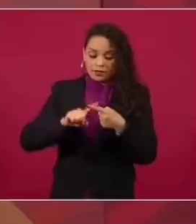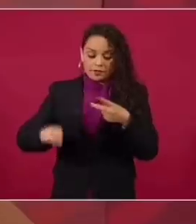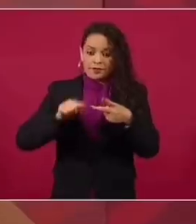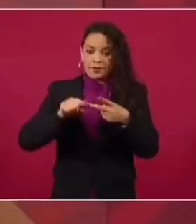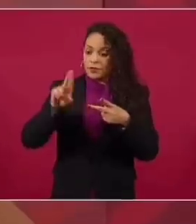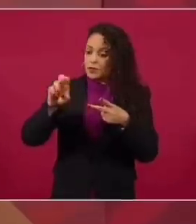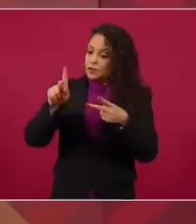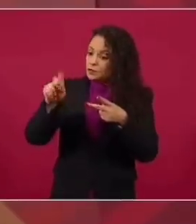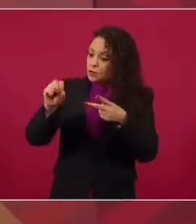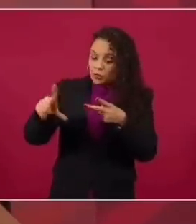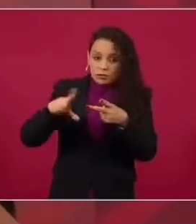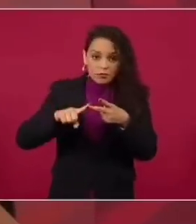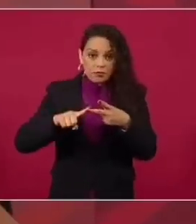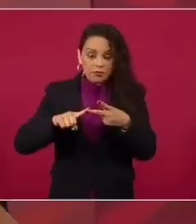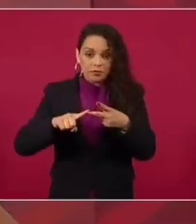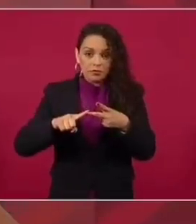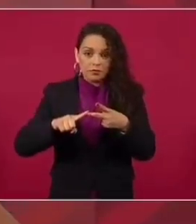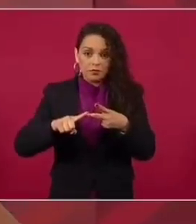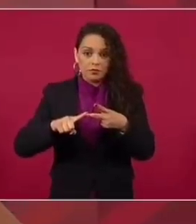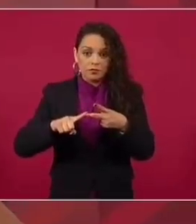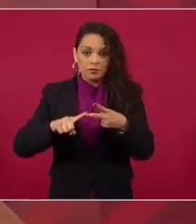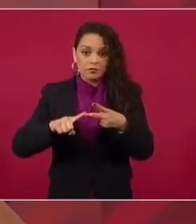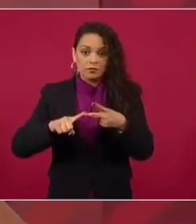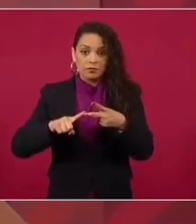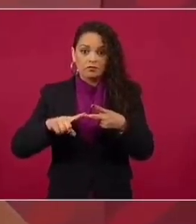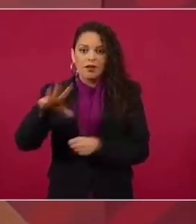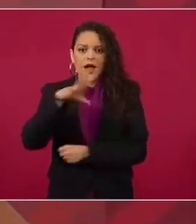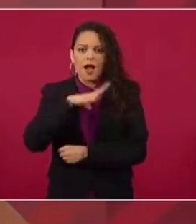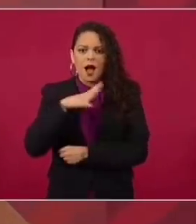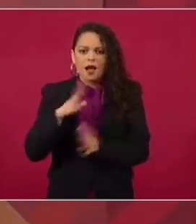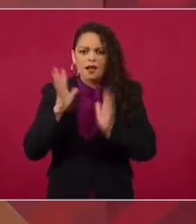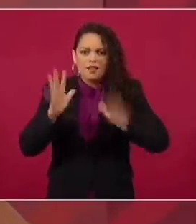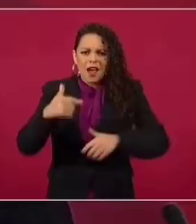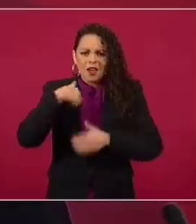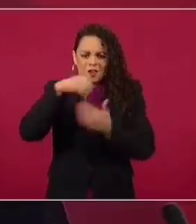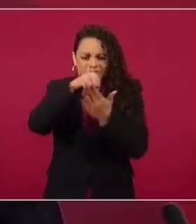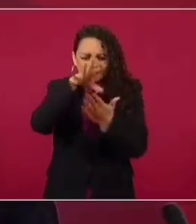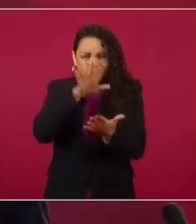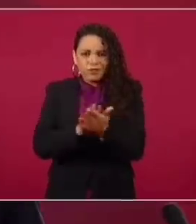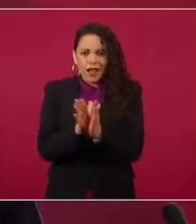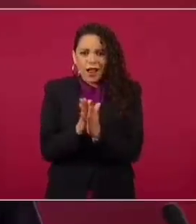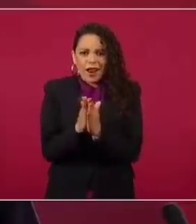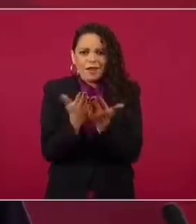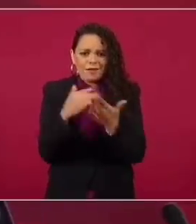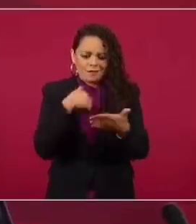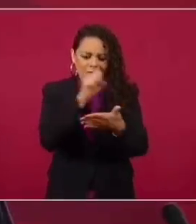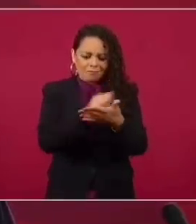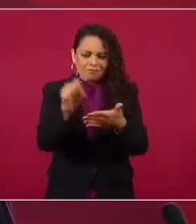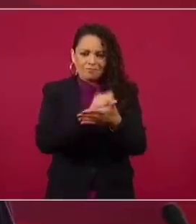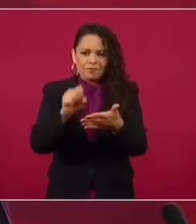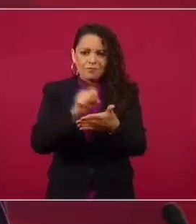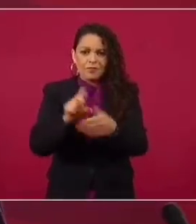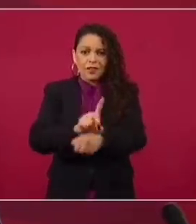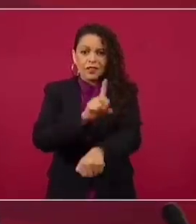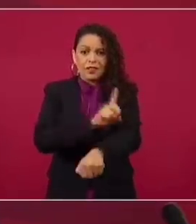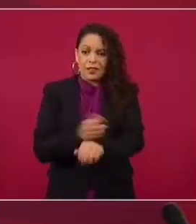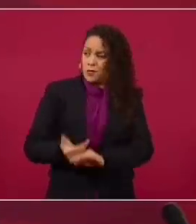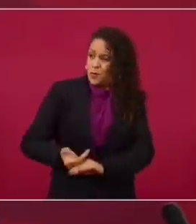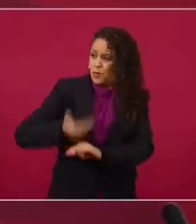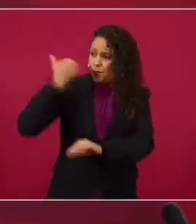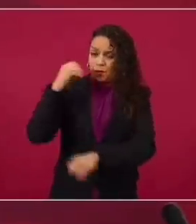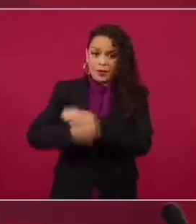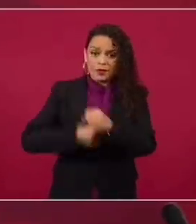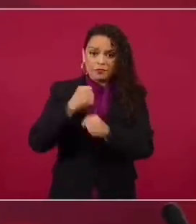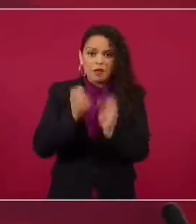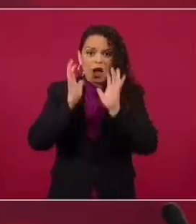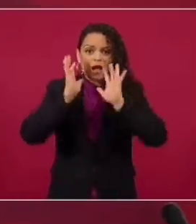Repsol, lo tengo escrito en los libros. Lo he denunciado desde hace años.